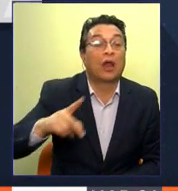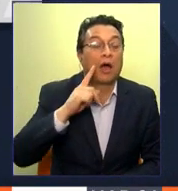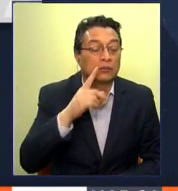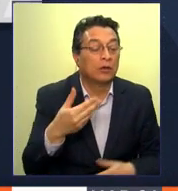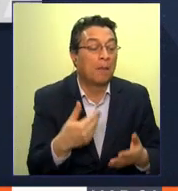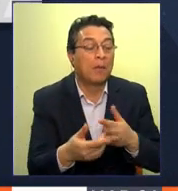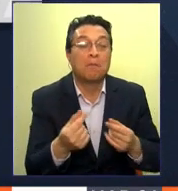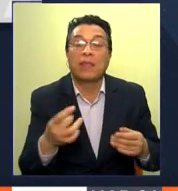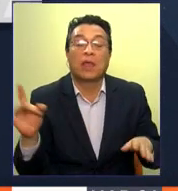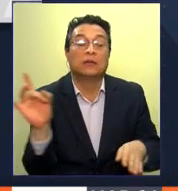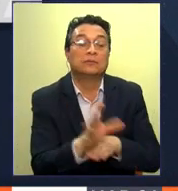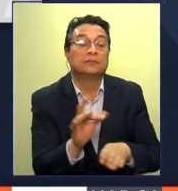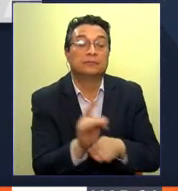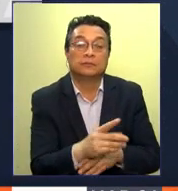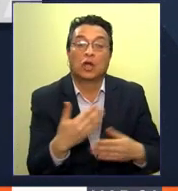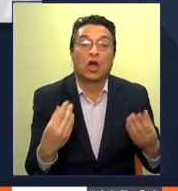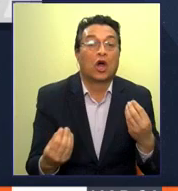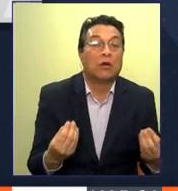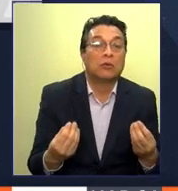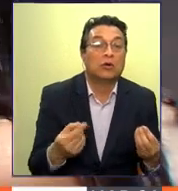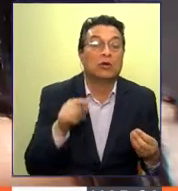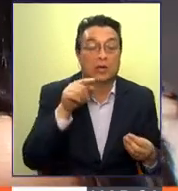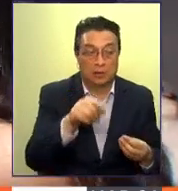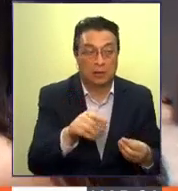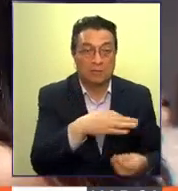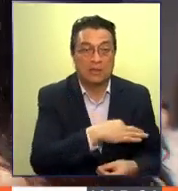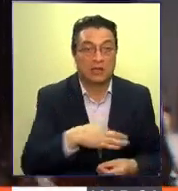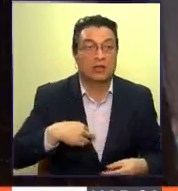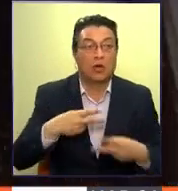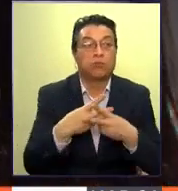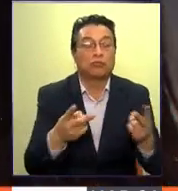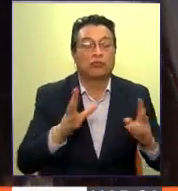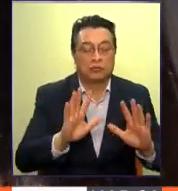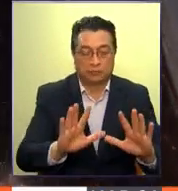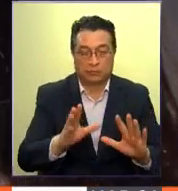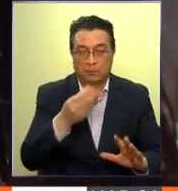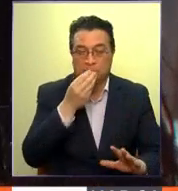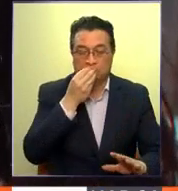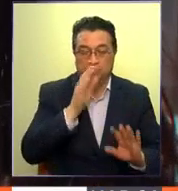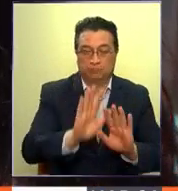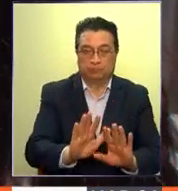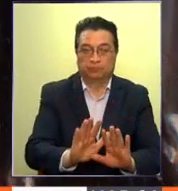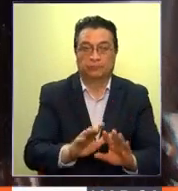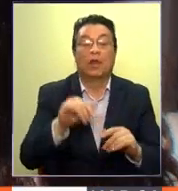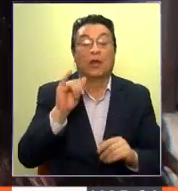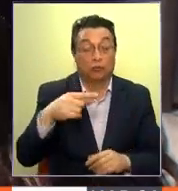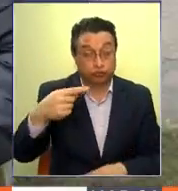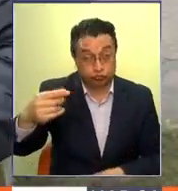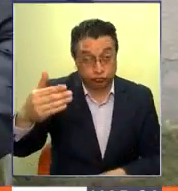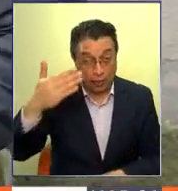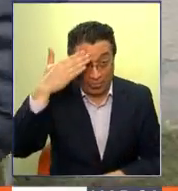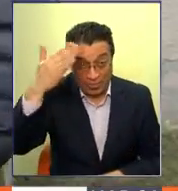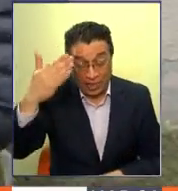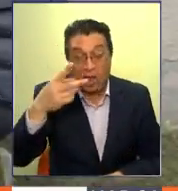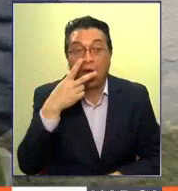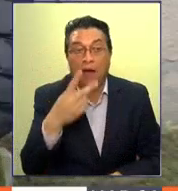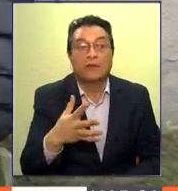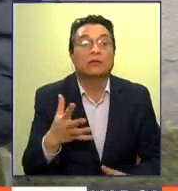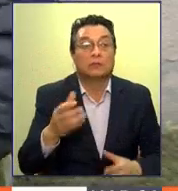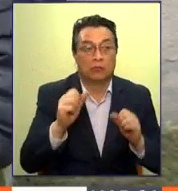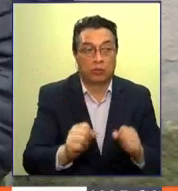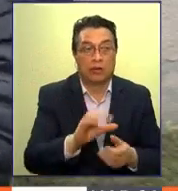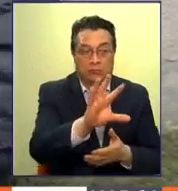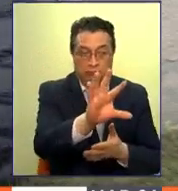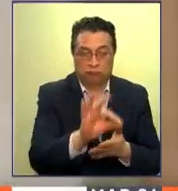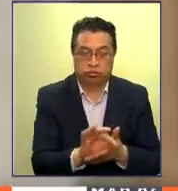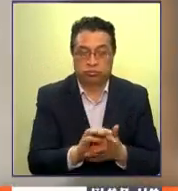origen de los dineros. Desde el Ministerio Público declinaron referirse al tema. En los próximos días debe definir una eventual formalización contra el